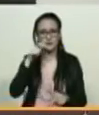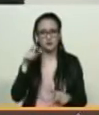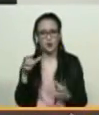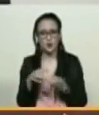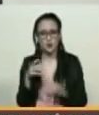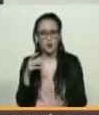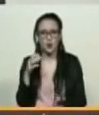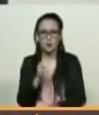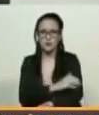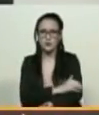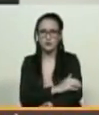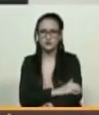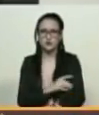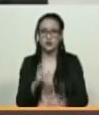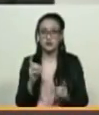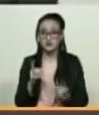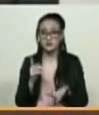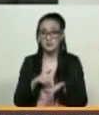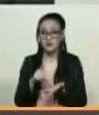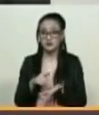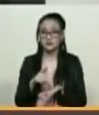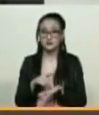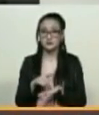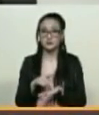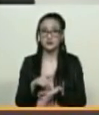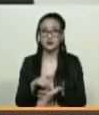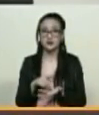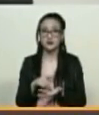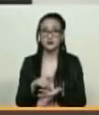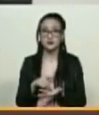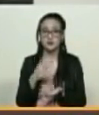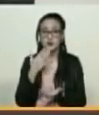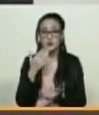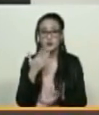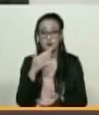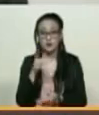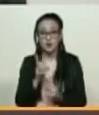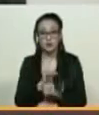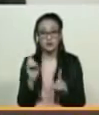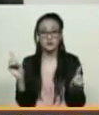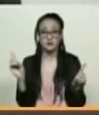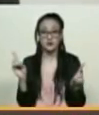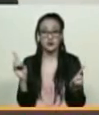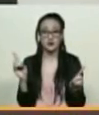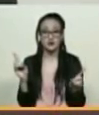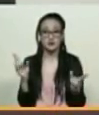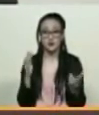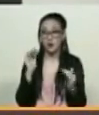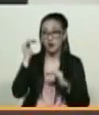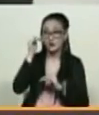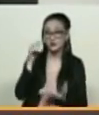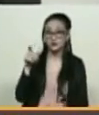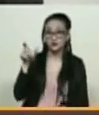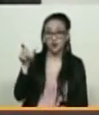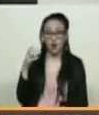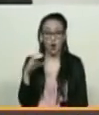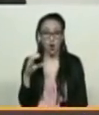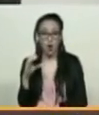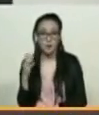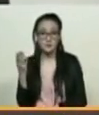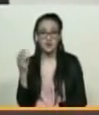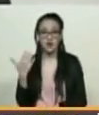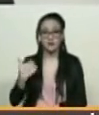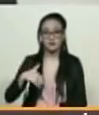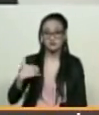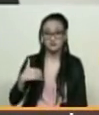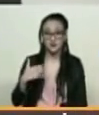oposición que han decidido participar. Si eres demócrata, no le vas a prestar atención a Mr. Robinson, ni a Santos, ni a Almagro,